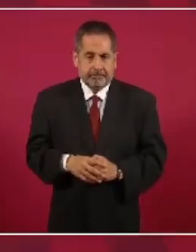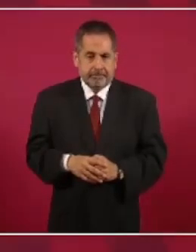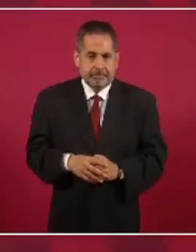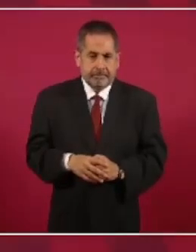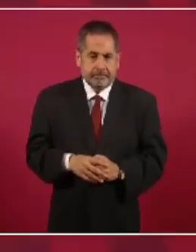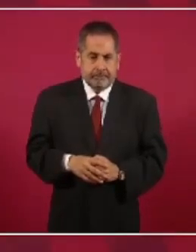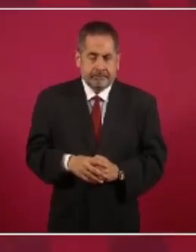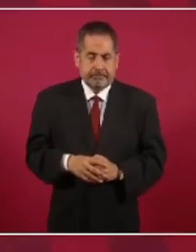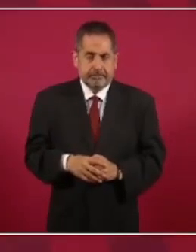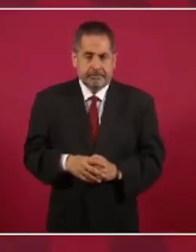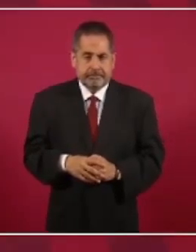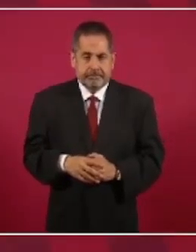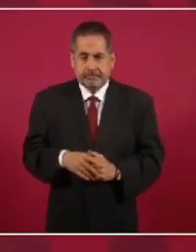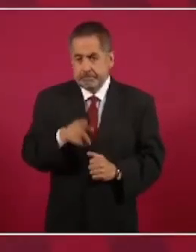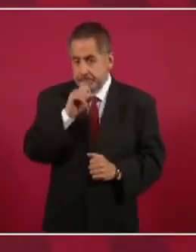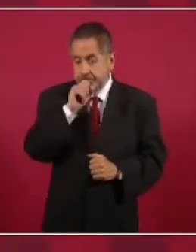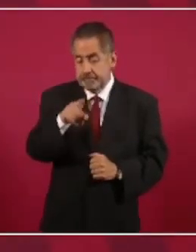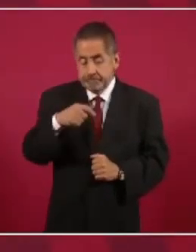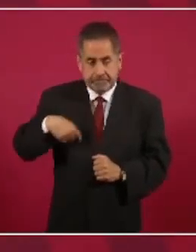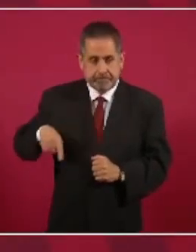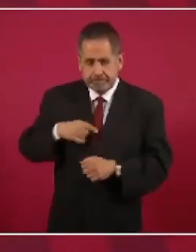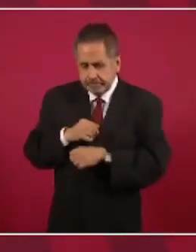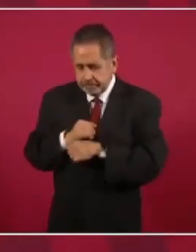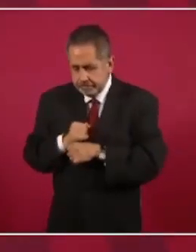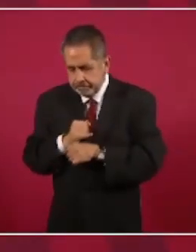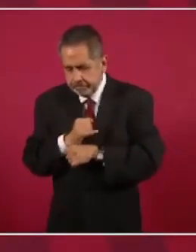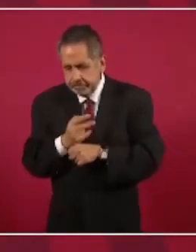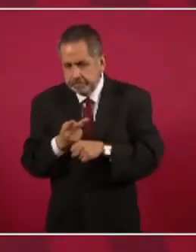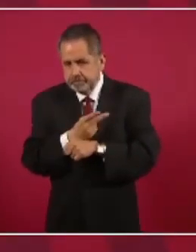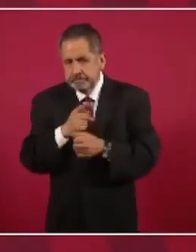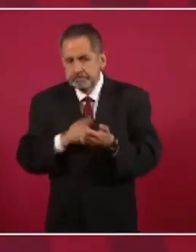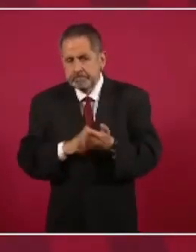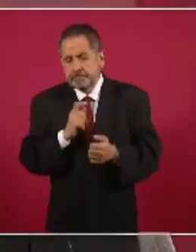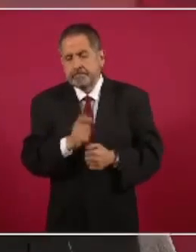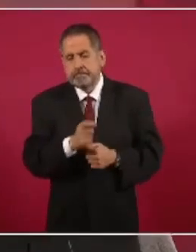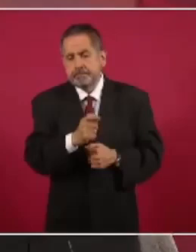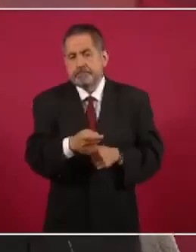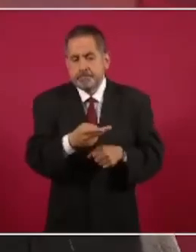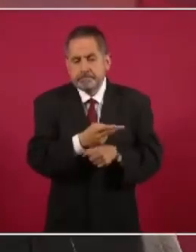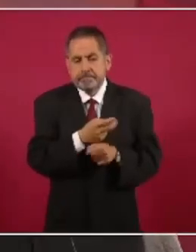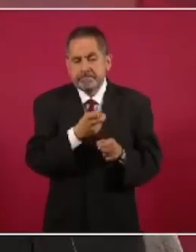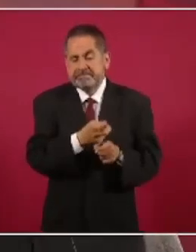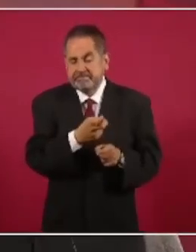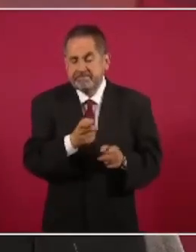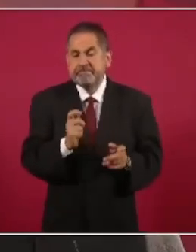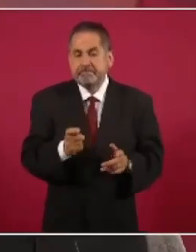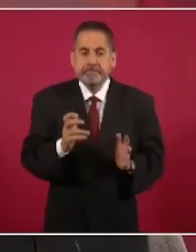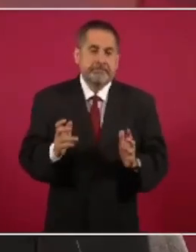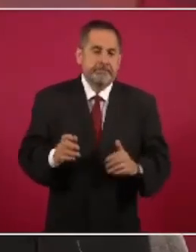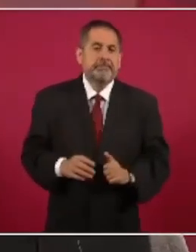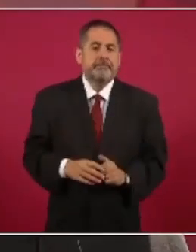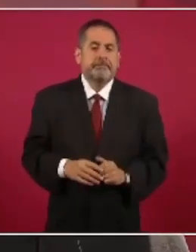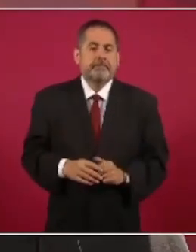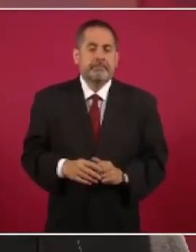y estamos también haciendo la investigación sobre eso.